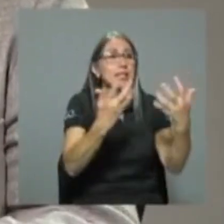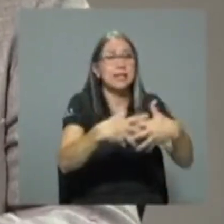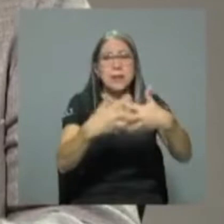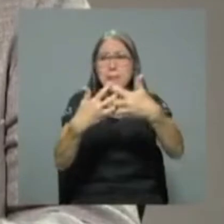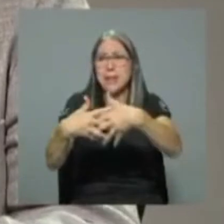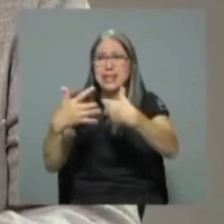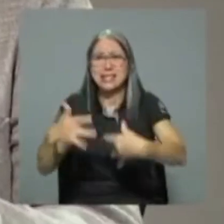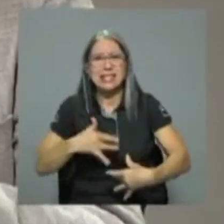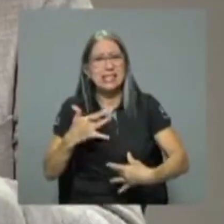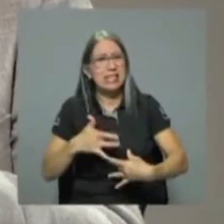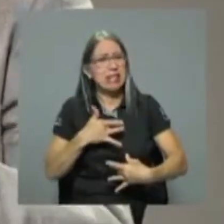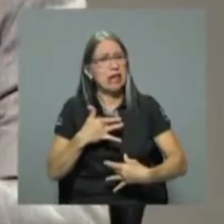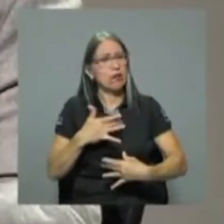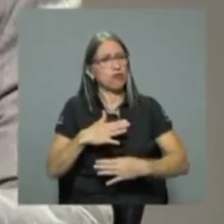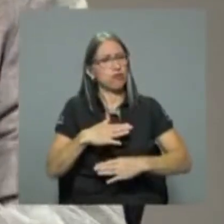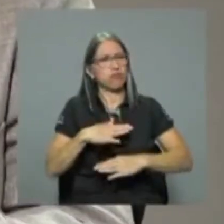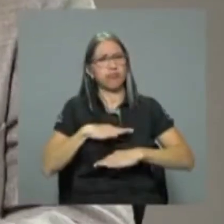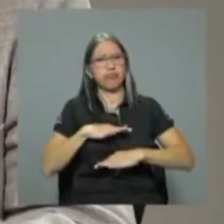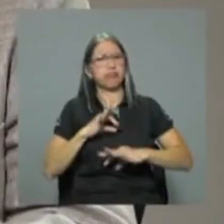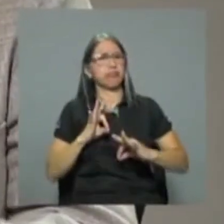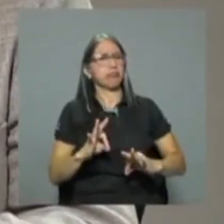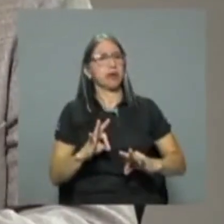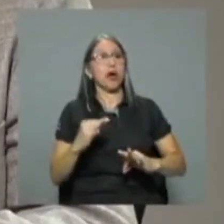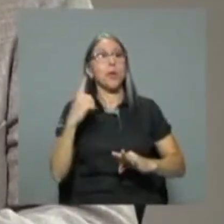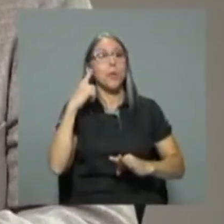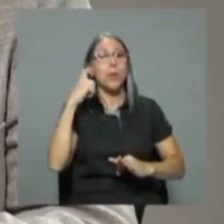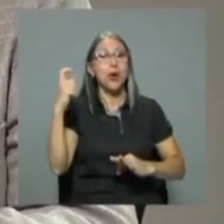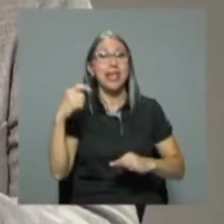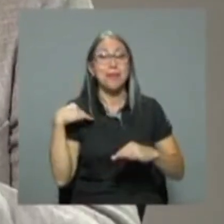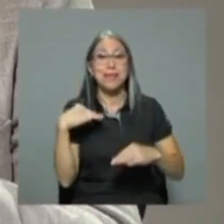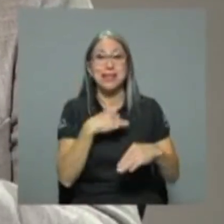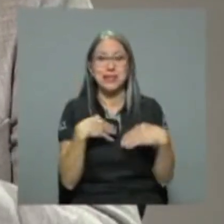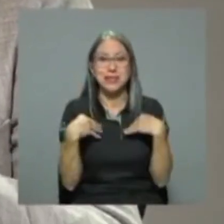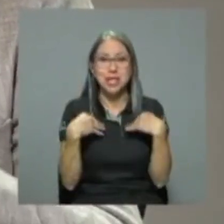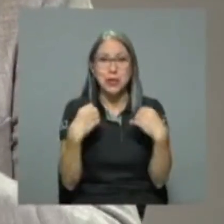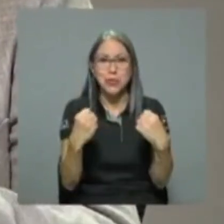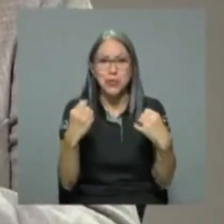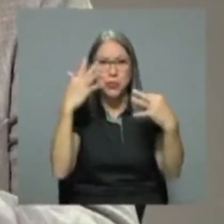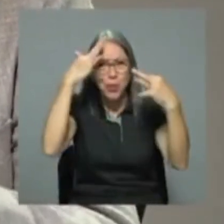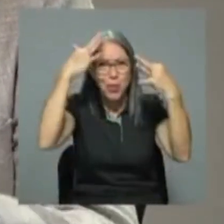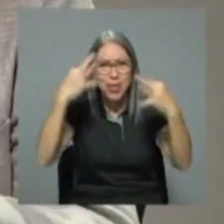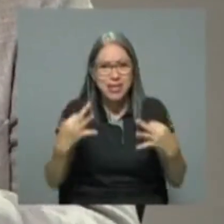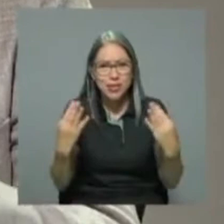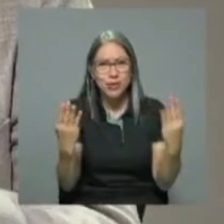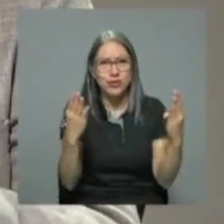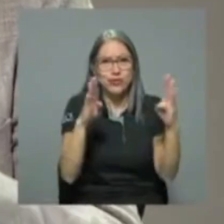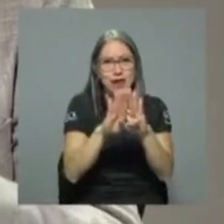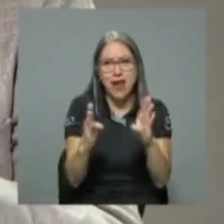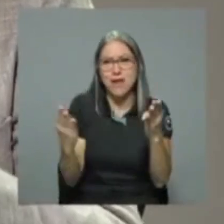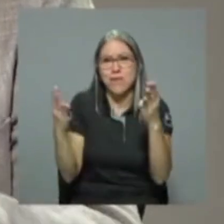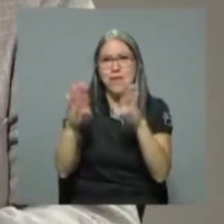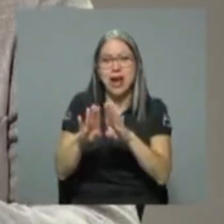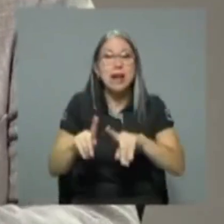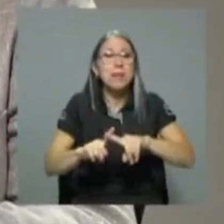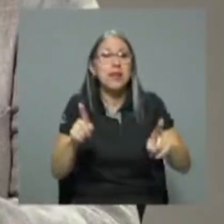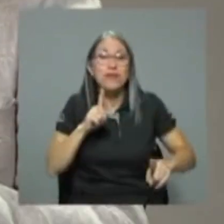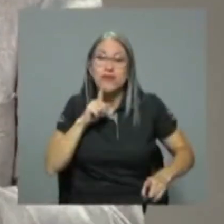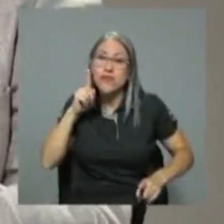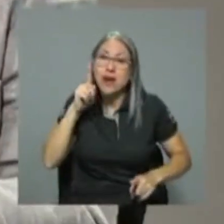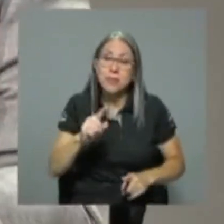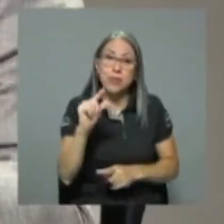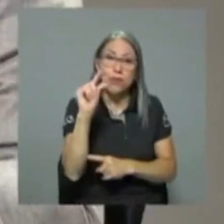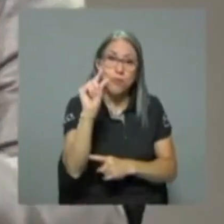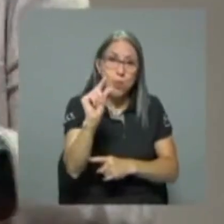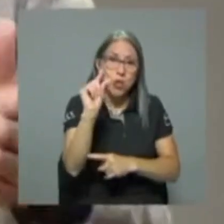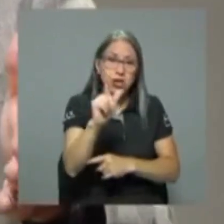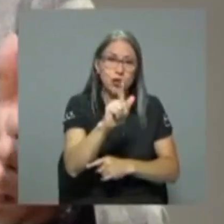se había tomado una decisión sanitaria de cerrar el comercio, pero estamos hablando que fue de pocos meses, en algunos casos de